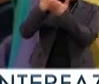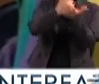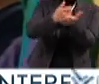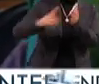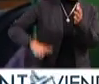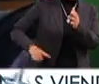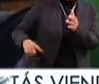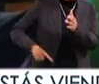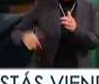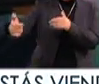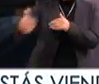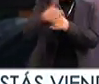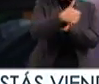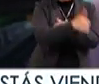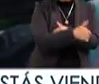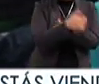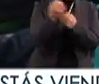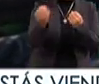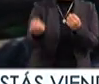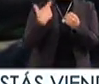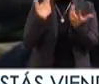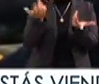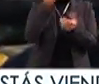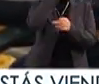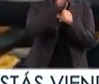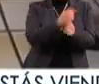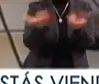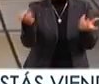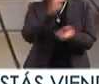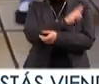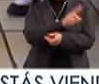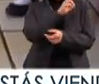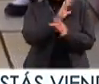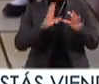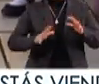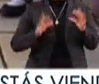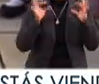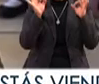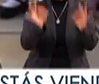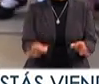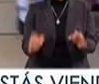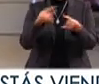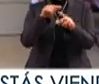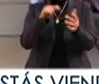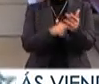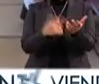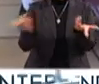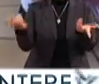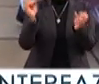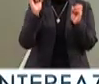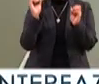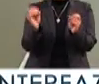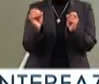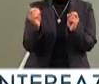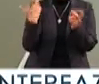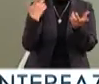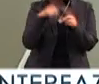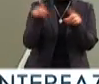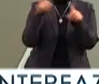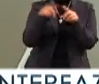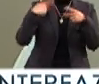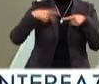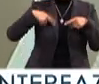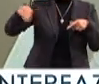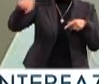gobiernos, administraciones públicas, entidades privadas, fundaciones, un tipo, digamos, variado de